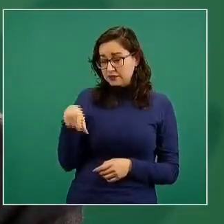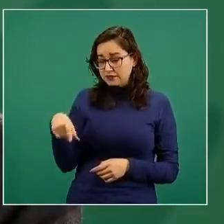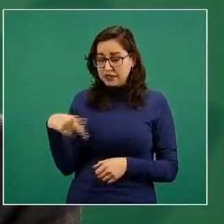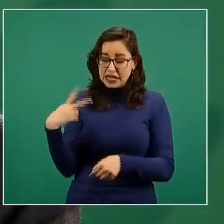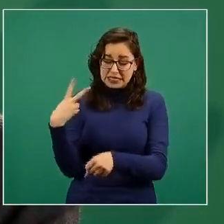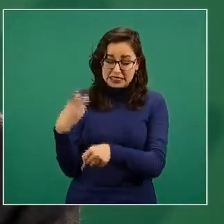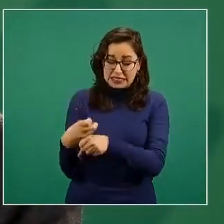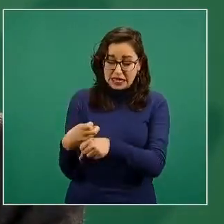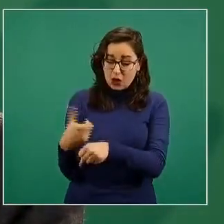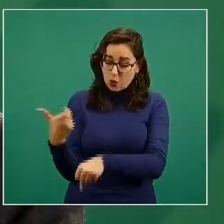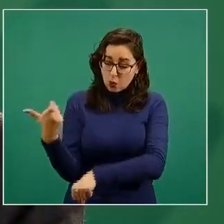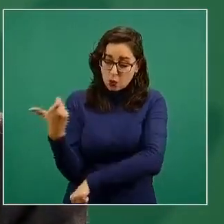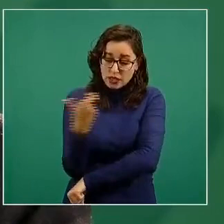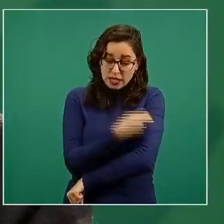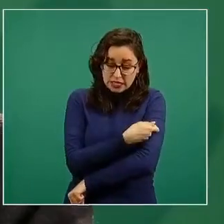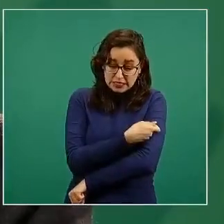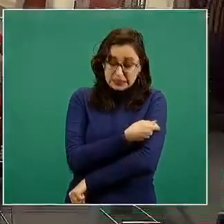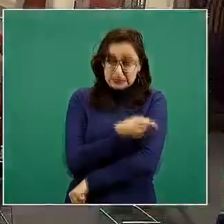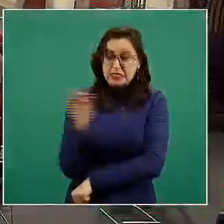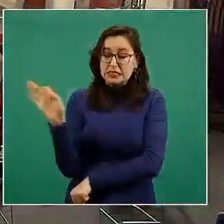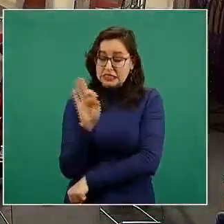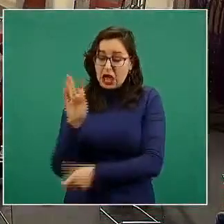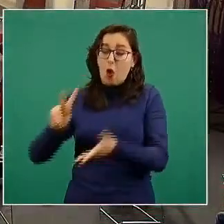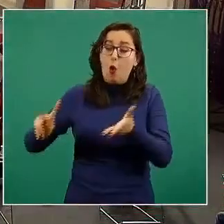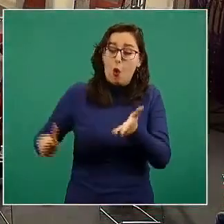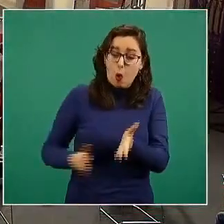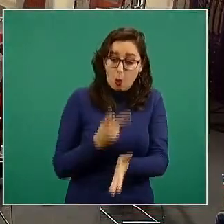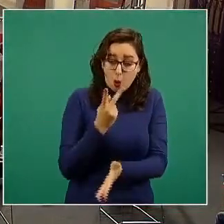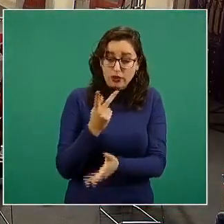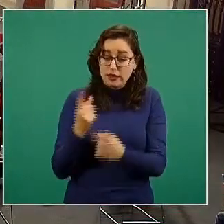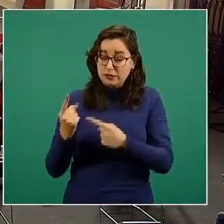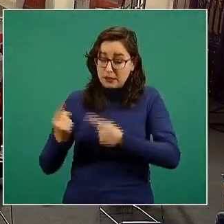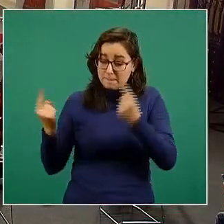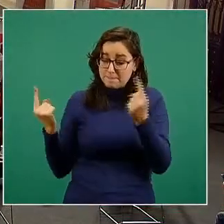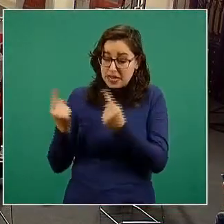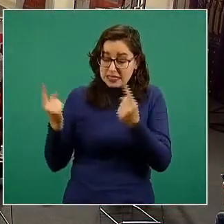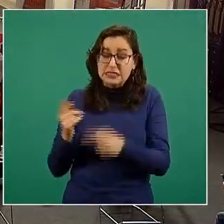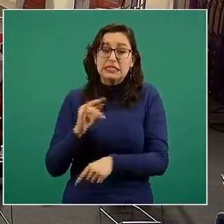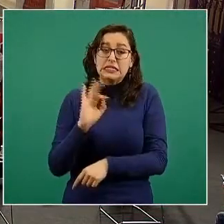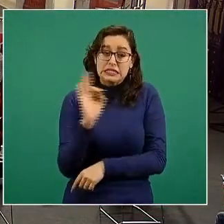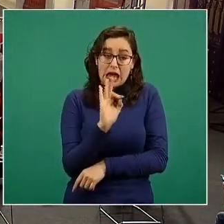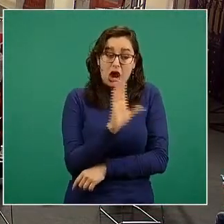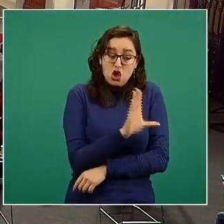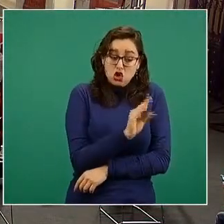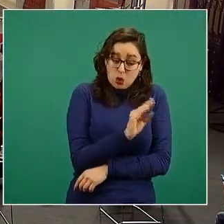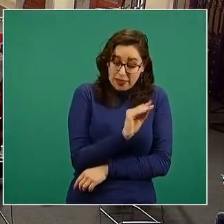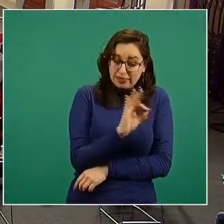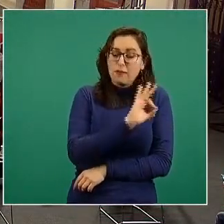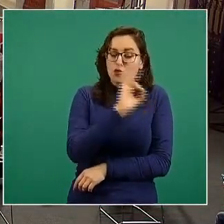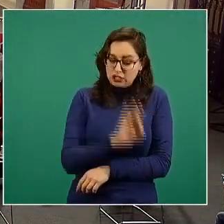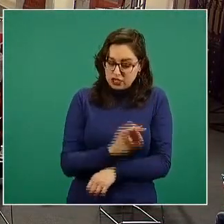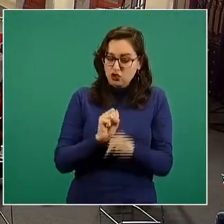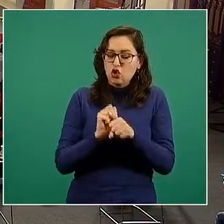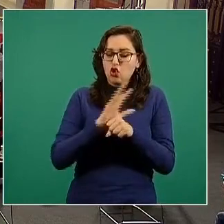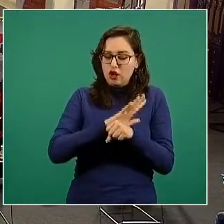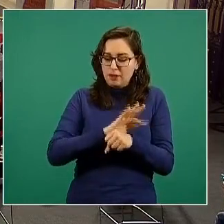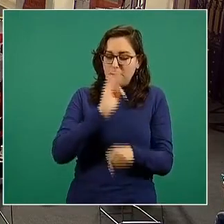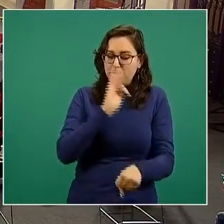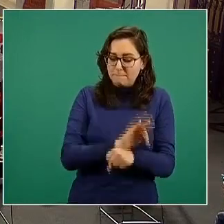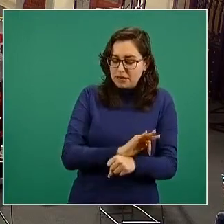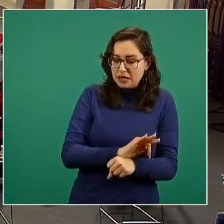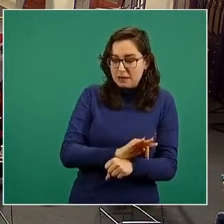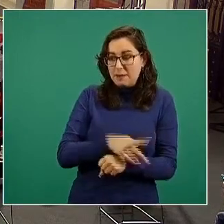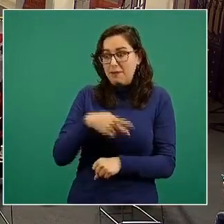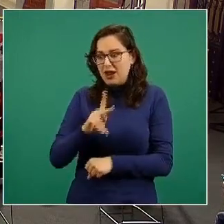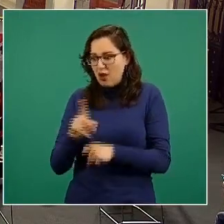segunda dosis, que posiblemente les llevaría una protección 10 puntos porcentuales arriba, 90%, respecto al